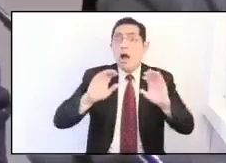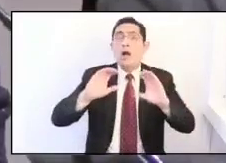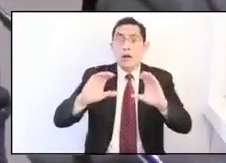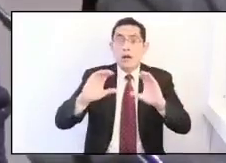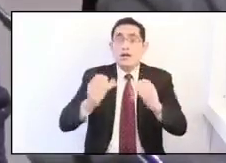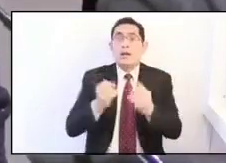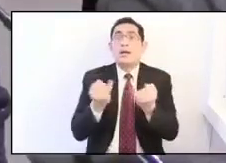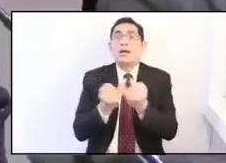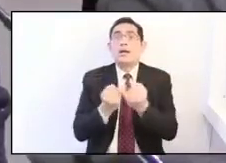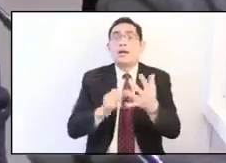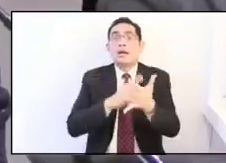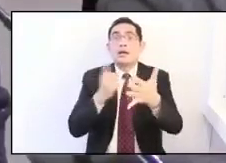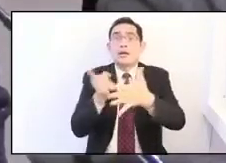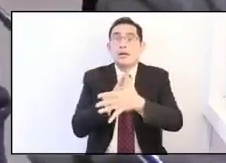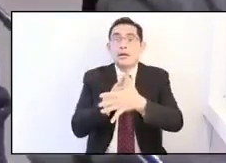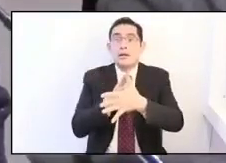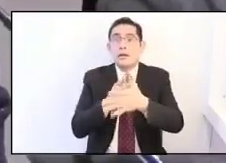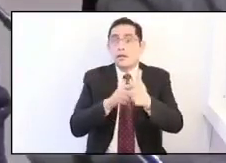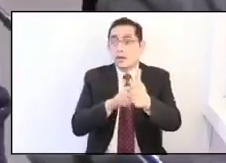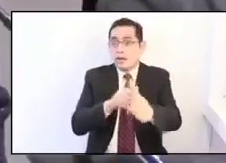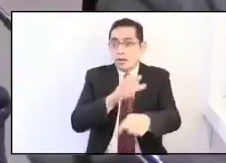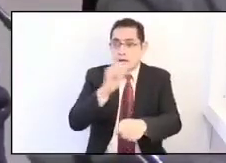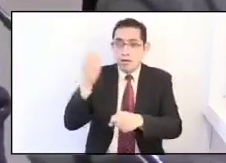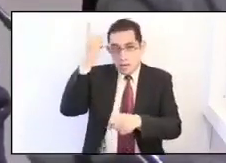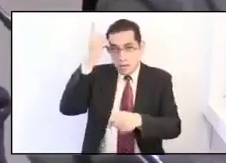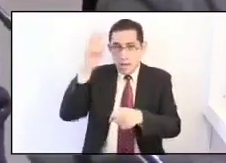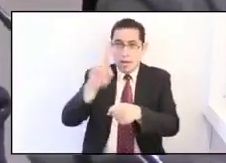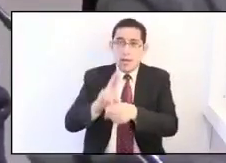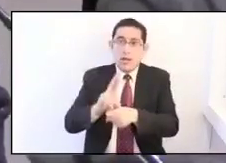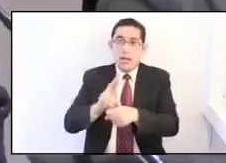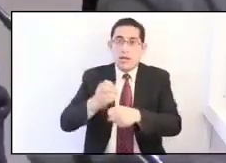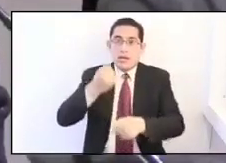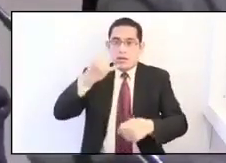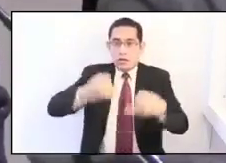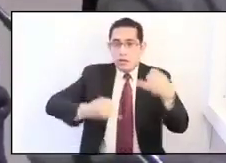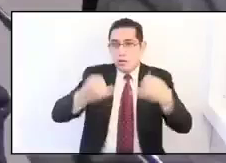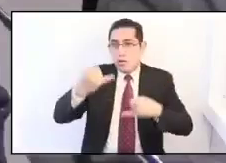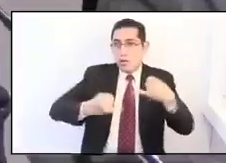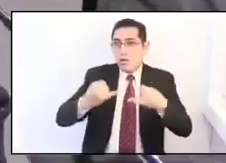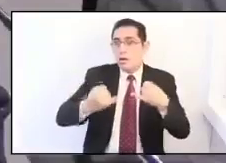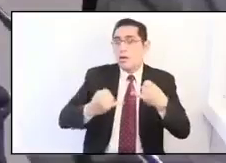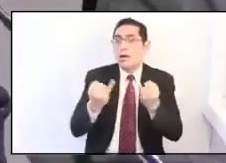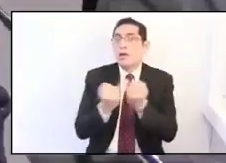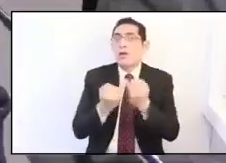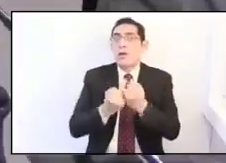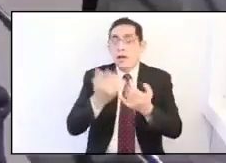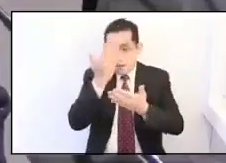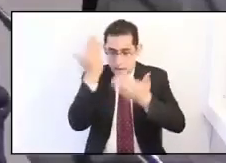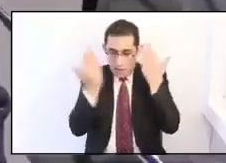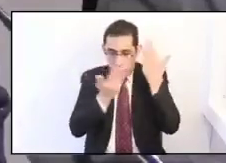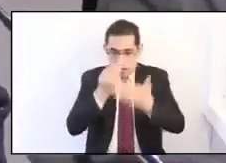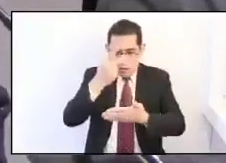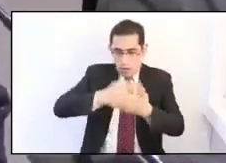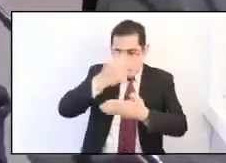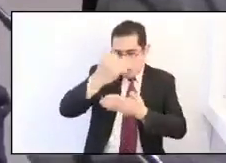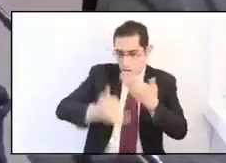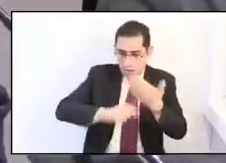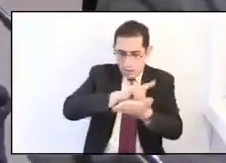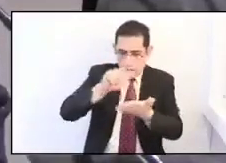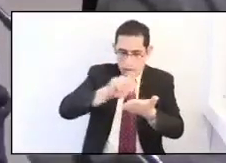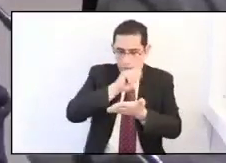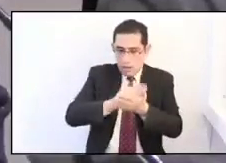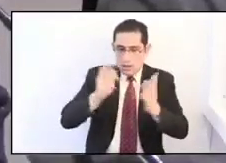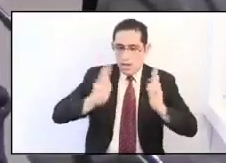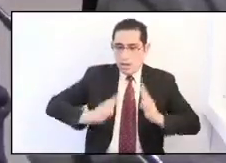Dar seguimiento en conjunto con la Dirección General de Asuntos Jurídicos, de Estudios y de Proyectos Legislativos del